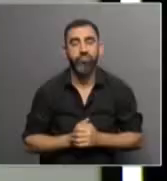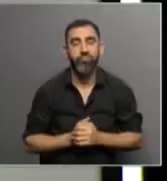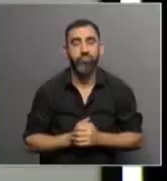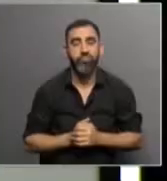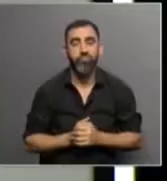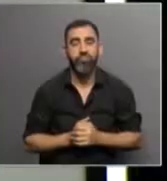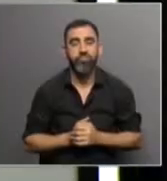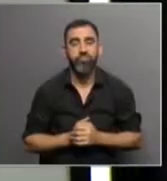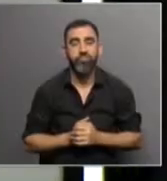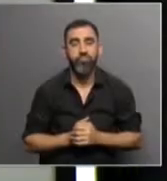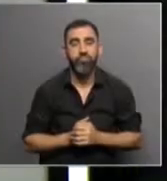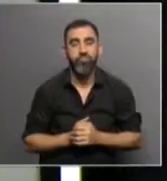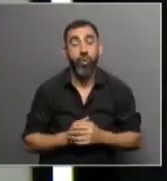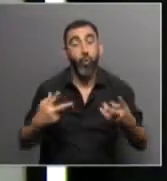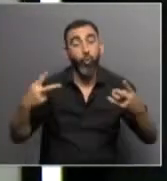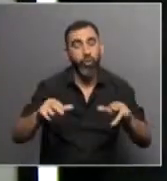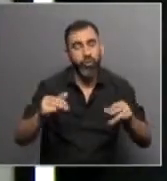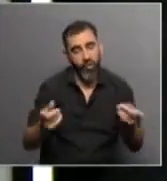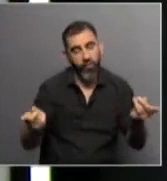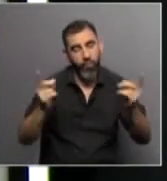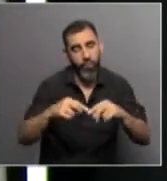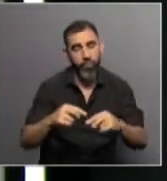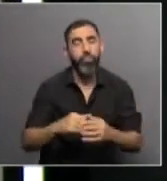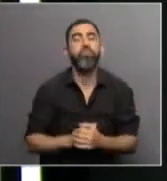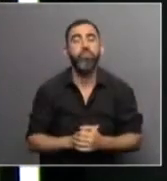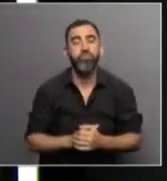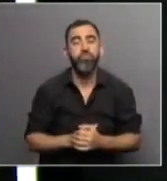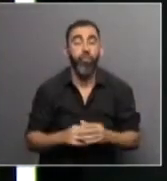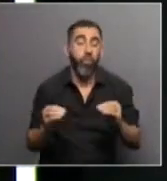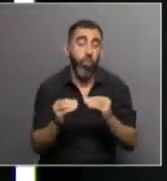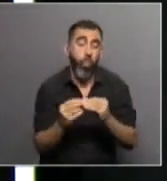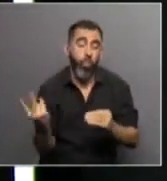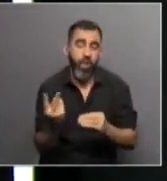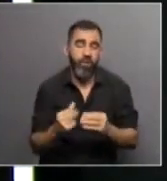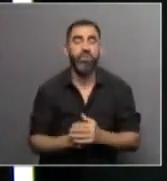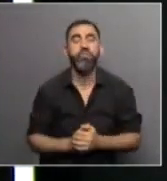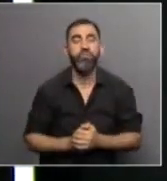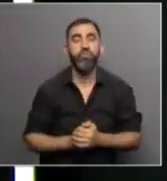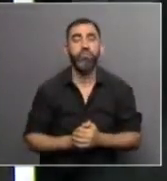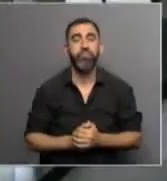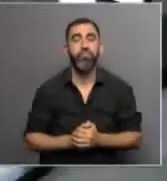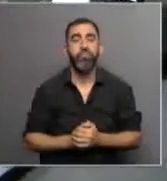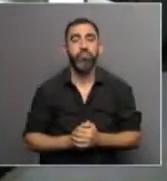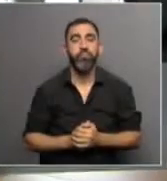Hasta pronto. No se vayan, una pausa y ya seguimos con Daniela Hirschfeld y con Alexandra Perrone.